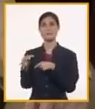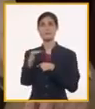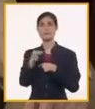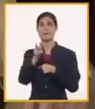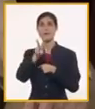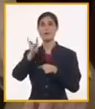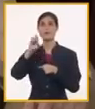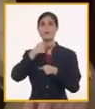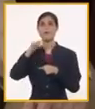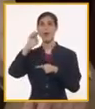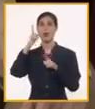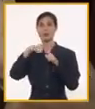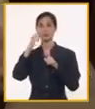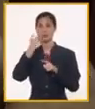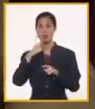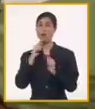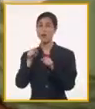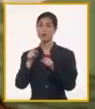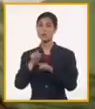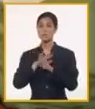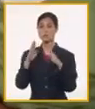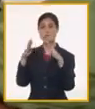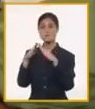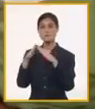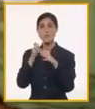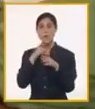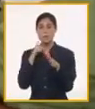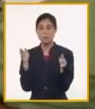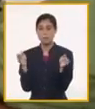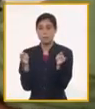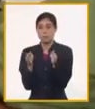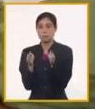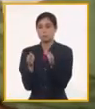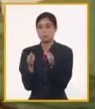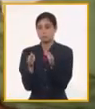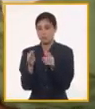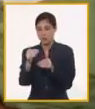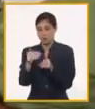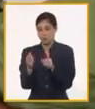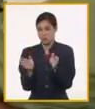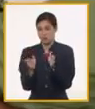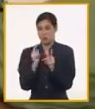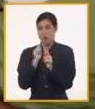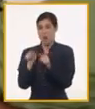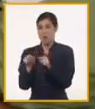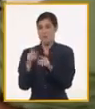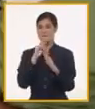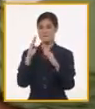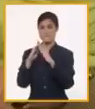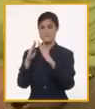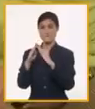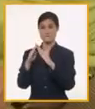pedacito de tierra de eso, como era antes la gente, que tenía una parcela. No eran dueños. Colono, era colono.